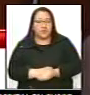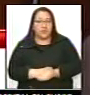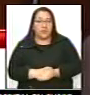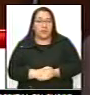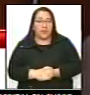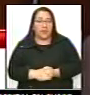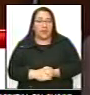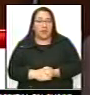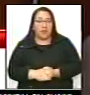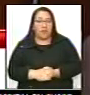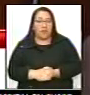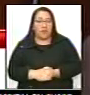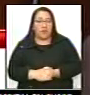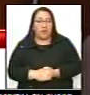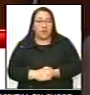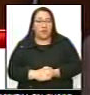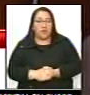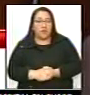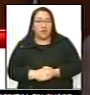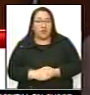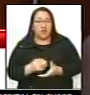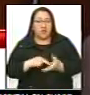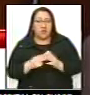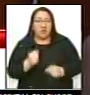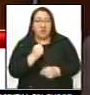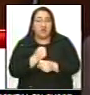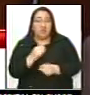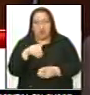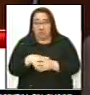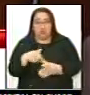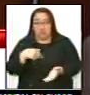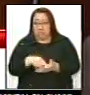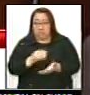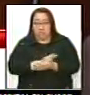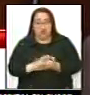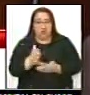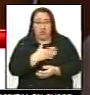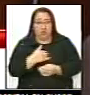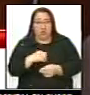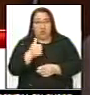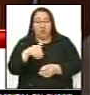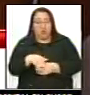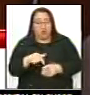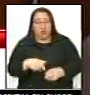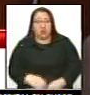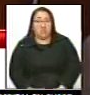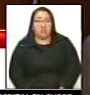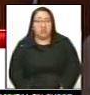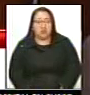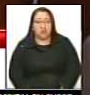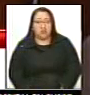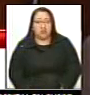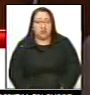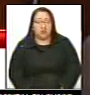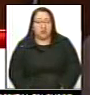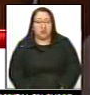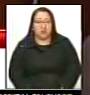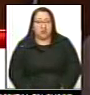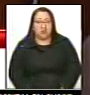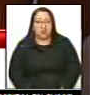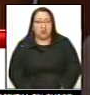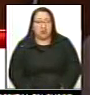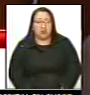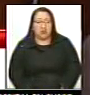colusión. No está mi firma, no está mi voto acá, por si acaso, presidente. Sí hay otros votos acá. Bueno, y